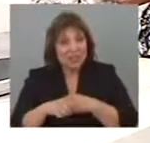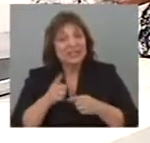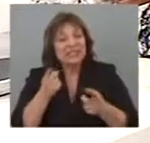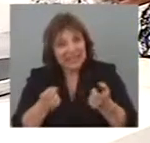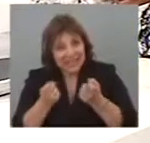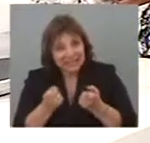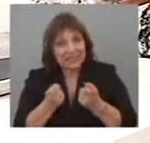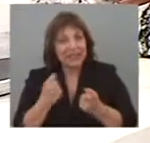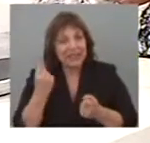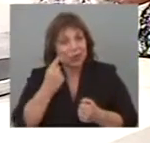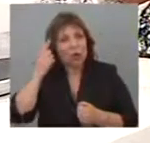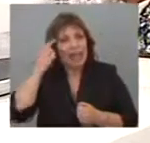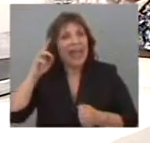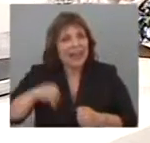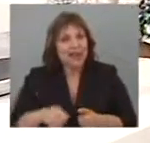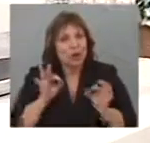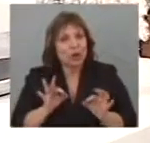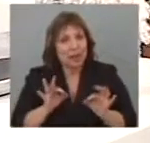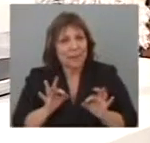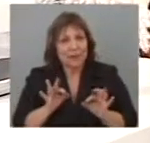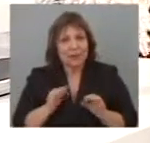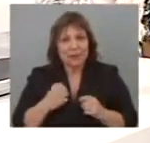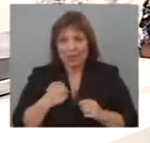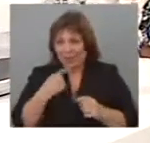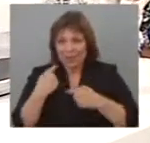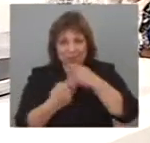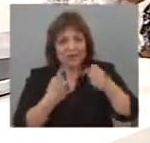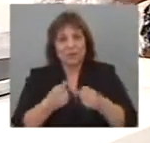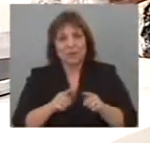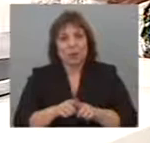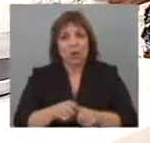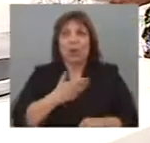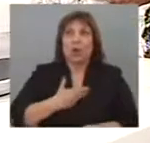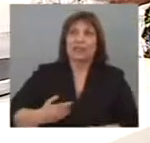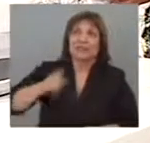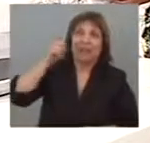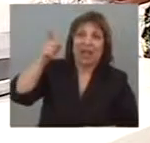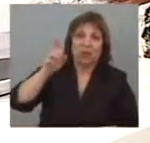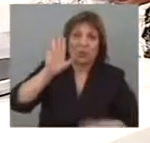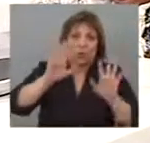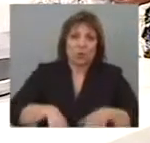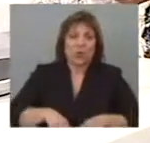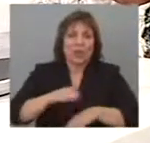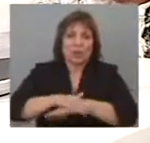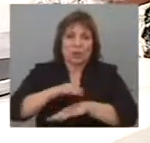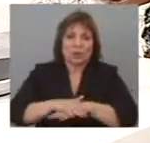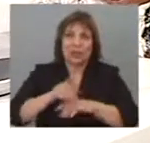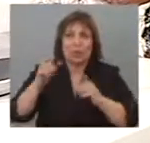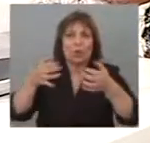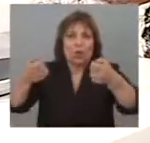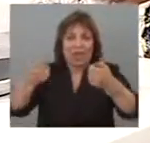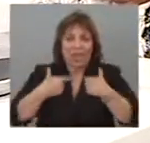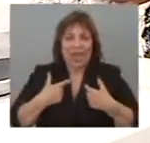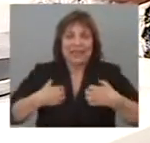mayor conciencia, porque nosotros decimos siempre que el Estado tiene una responsabilidad central en garantizar los derechos